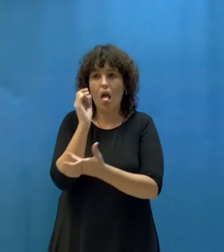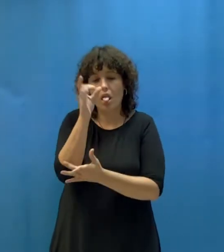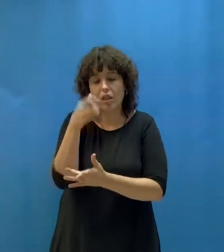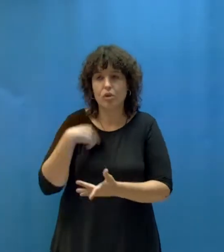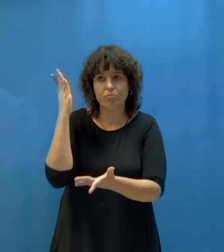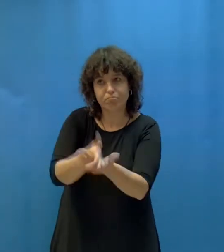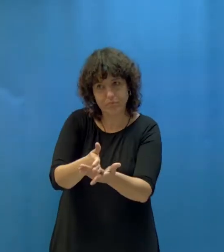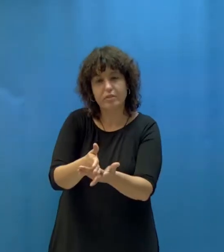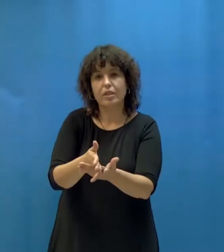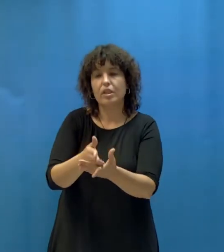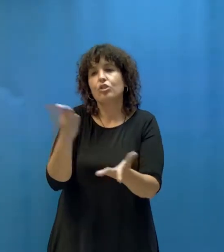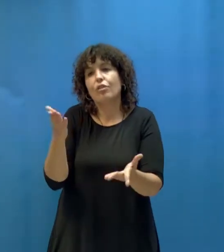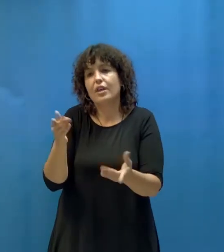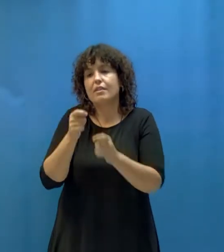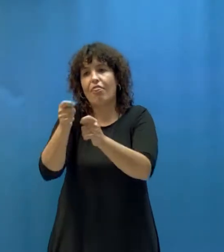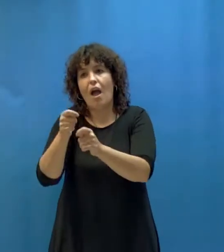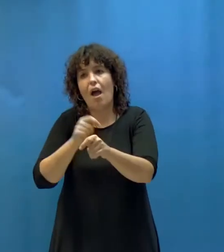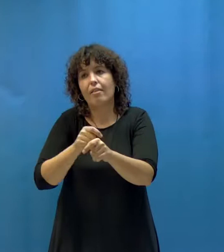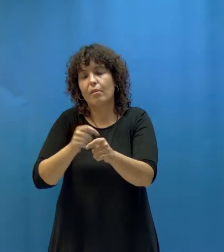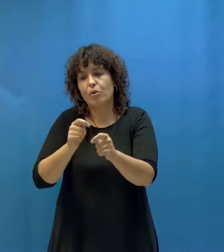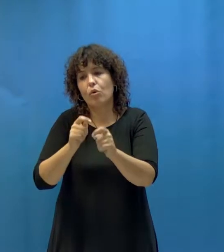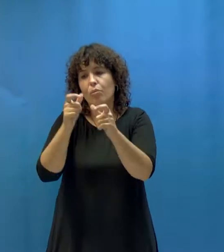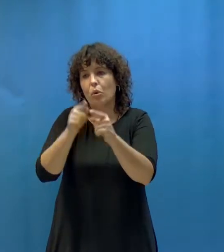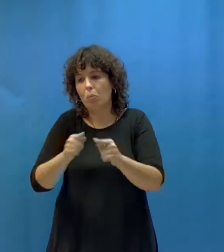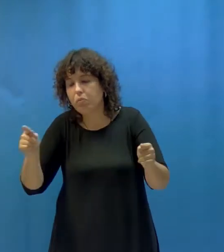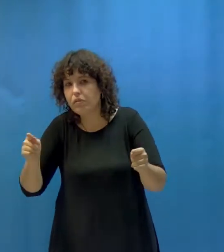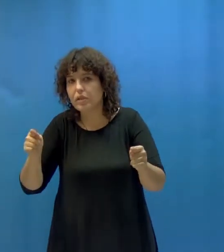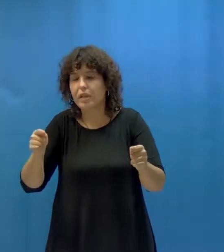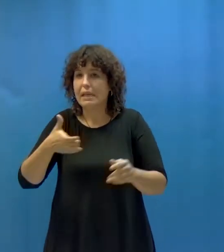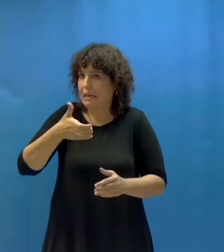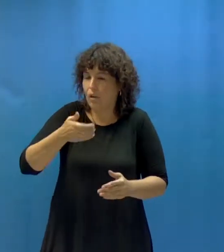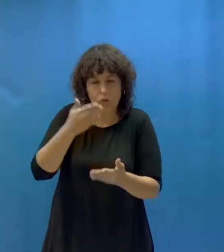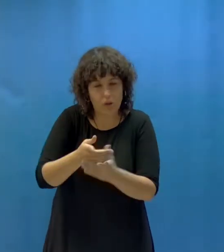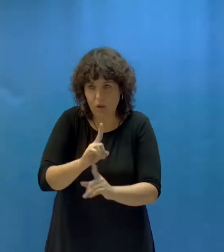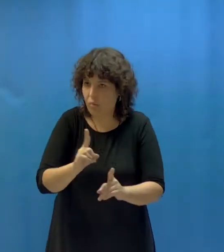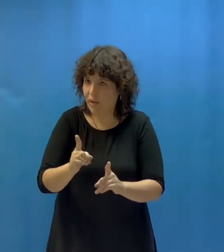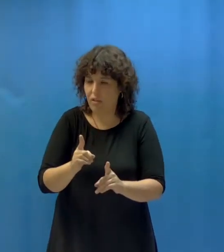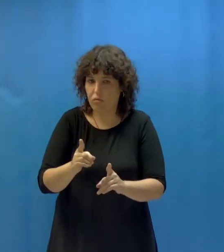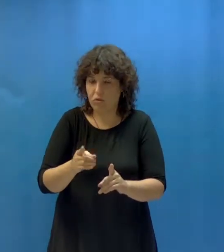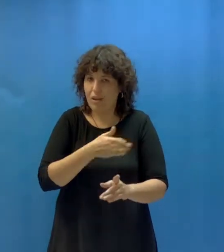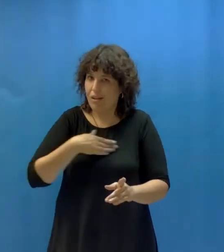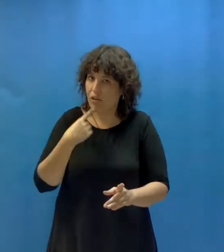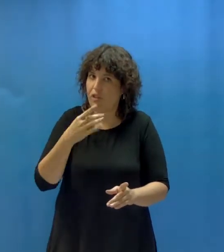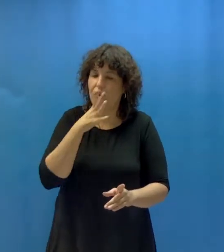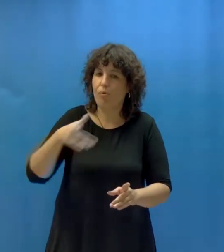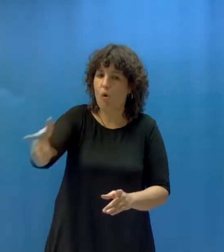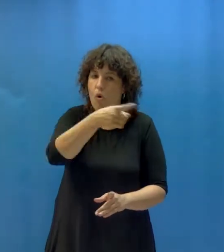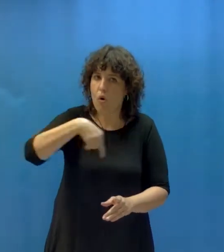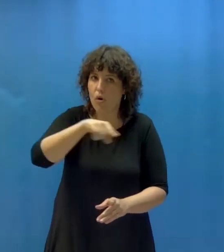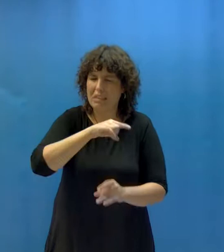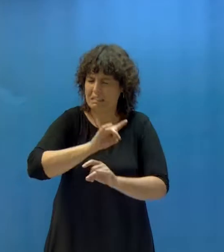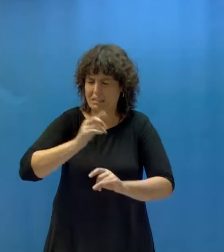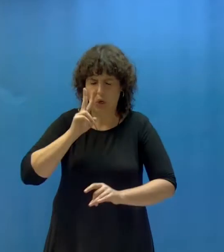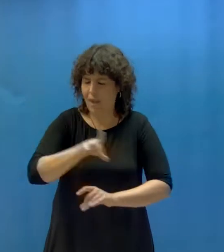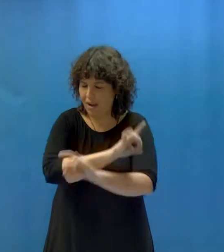un poco más de tiempo porque no he parado el reloj, para que todo el mundo tenga claro el exceso del tiempo. Señor